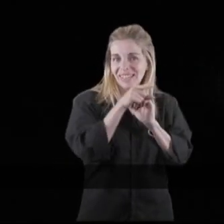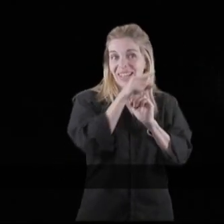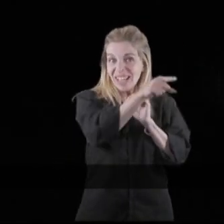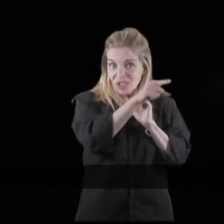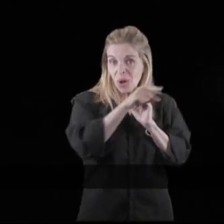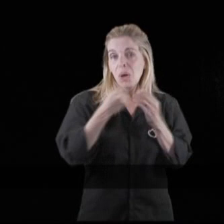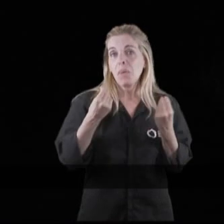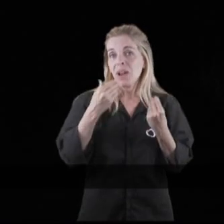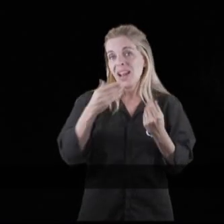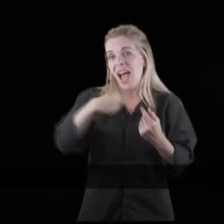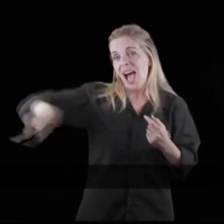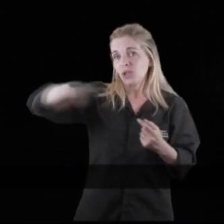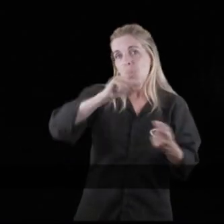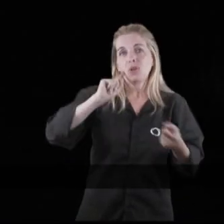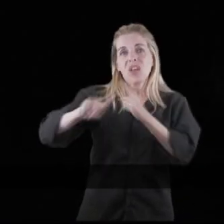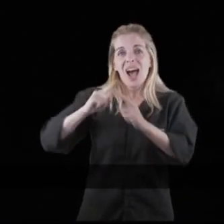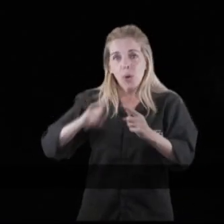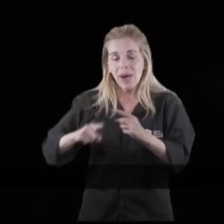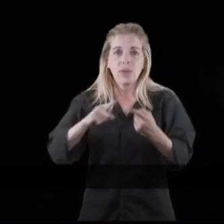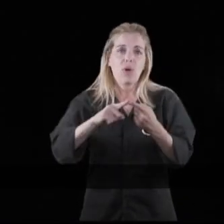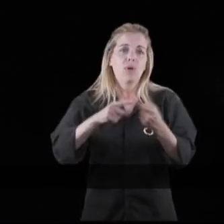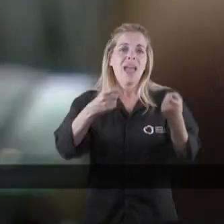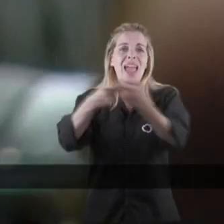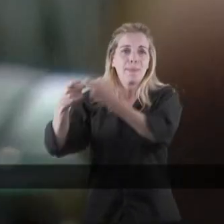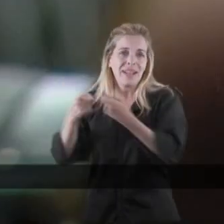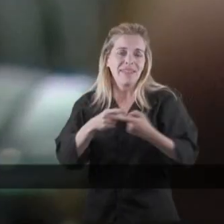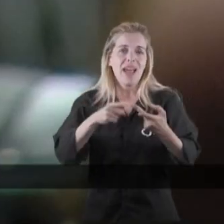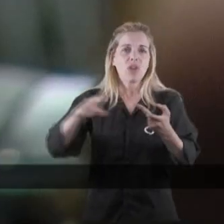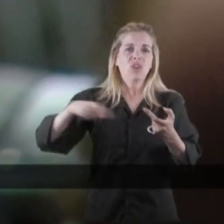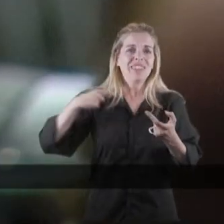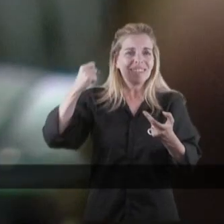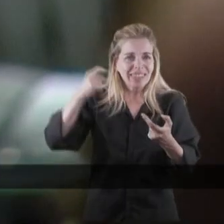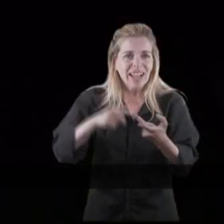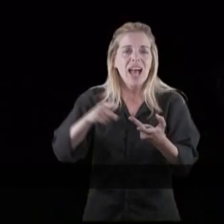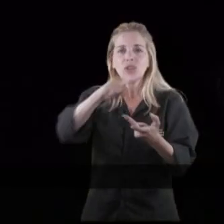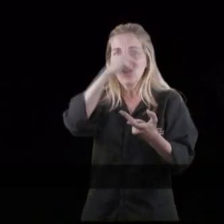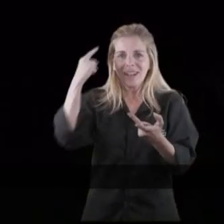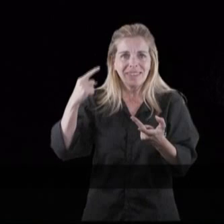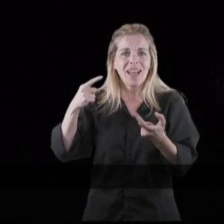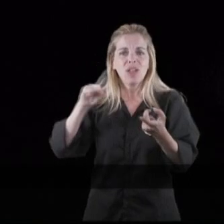consenso de sindicalistas, de empresarios, del Estado.